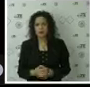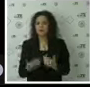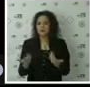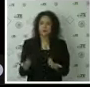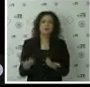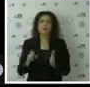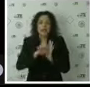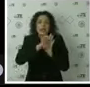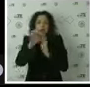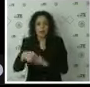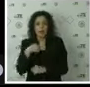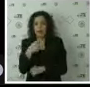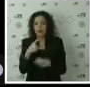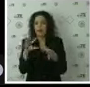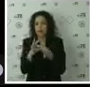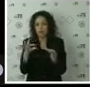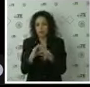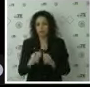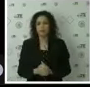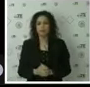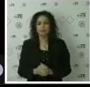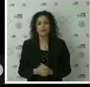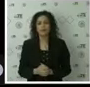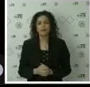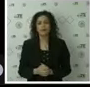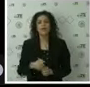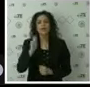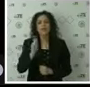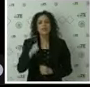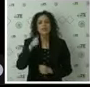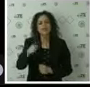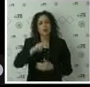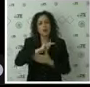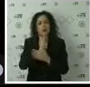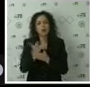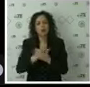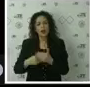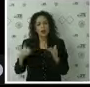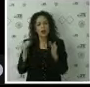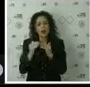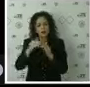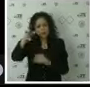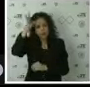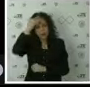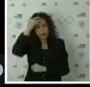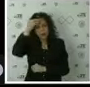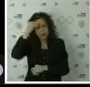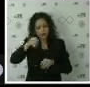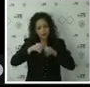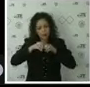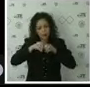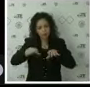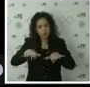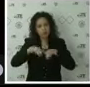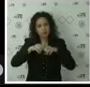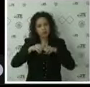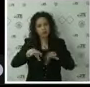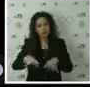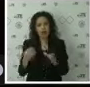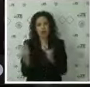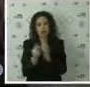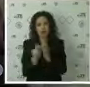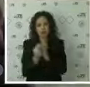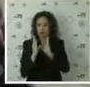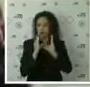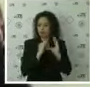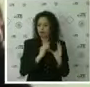puedo tomar el ejemplo del Aprende en Casa, donde se está difundiendo en los días de clase